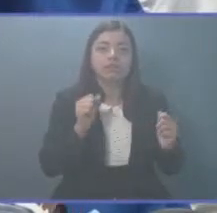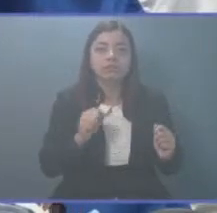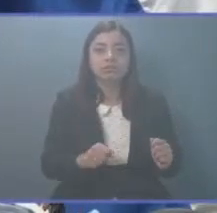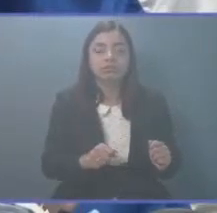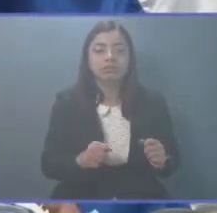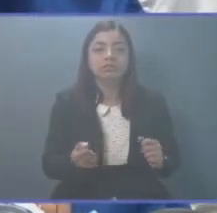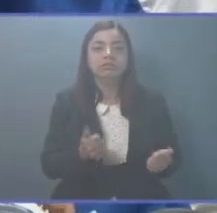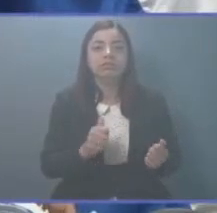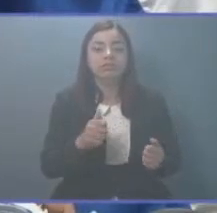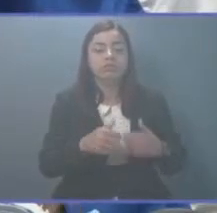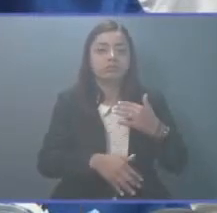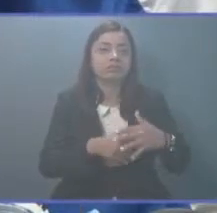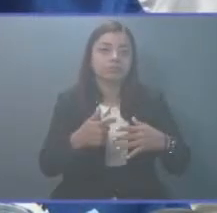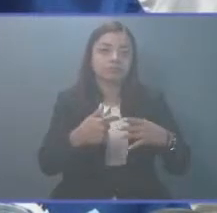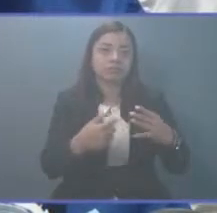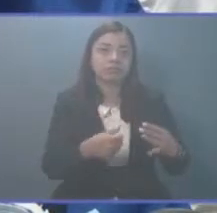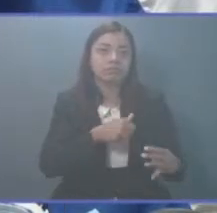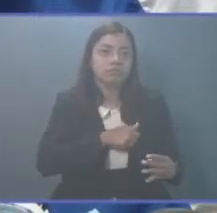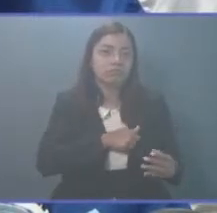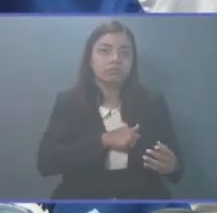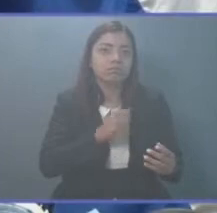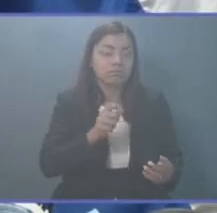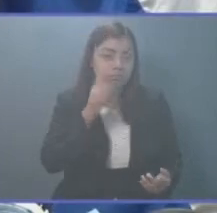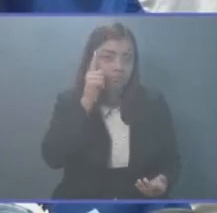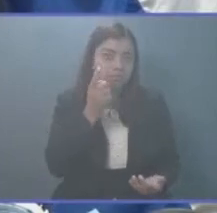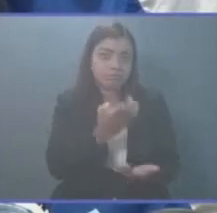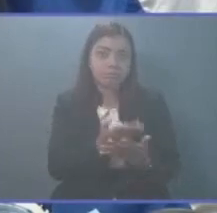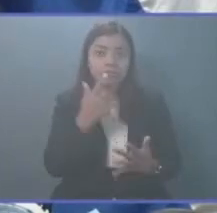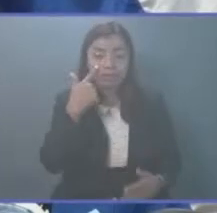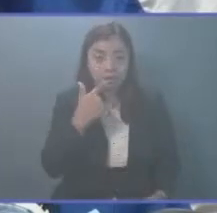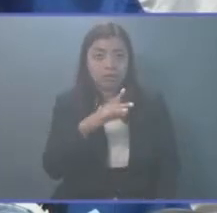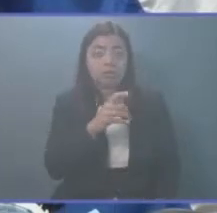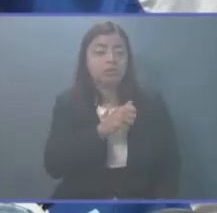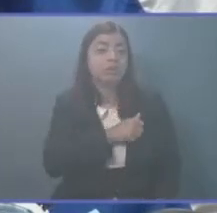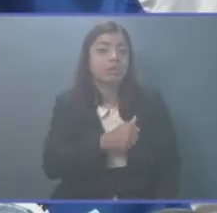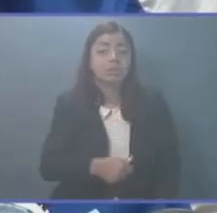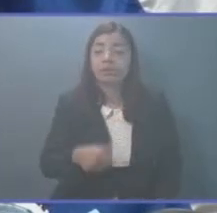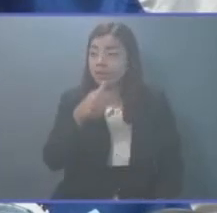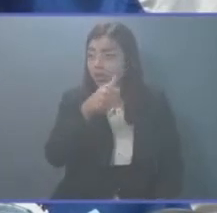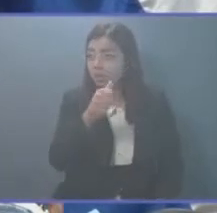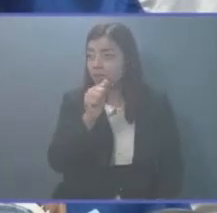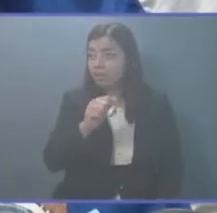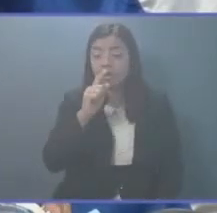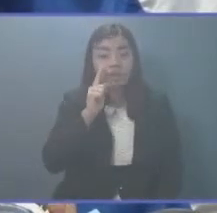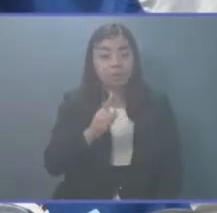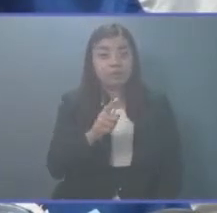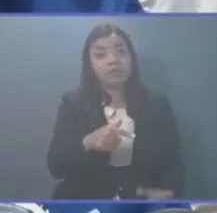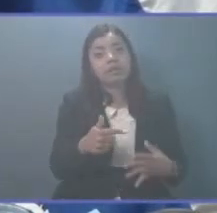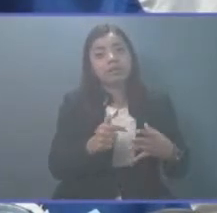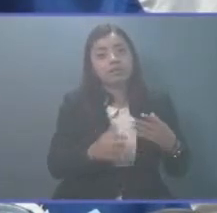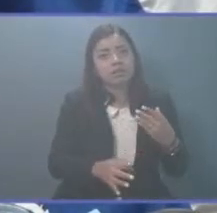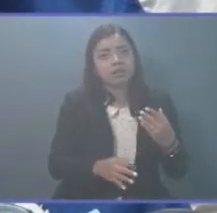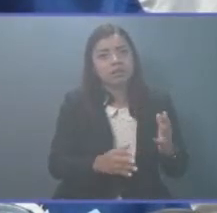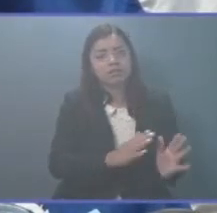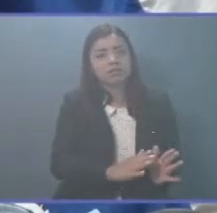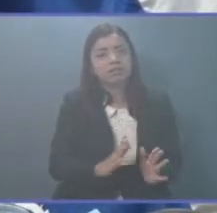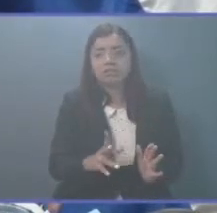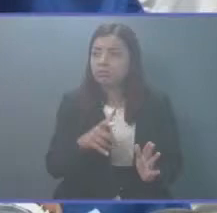el desplazamiento de la carga de fuera, debiendo ser el supuesto propietario el obligado a comprobar la legítima propiedad del bien.